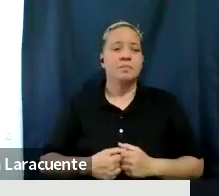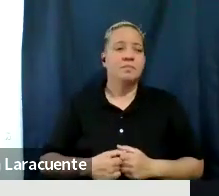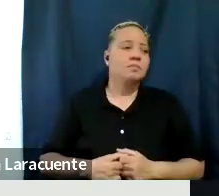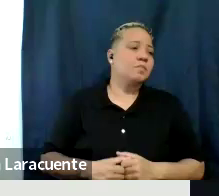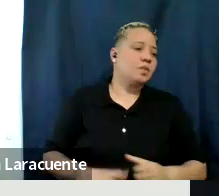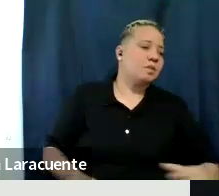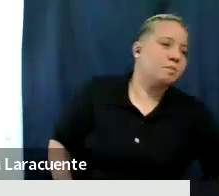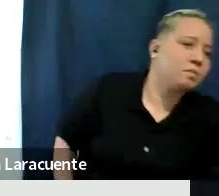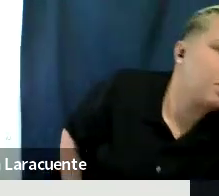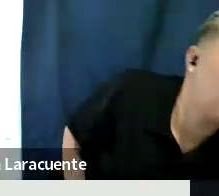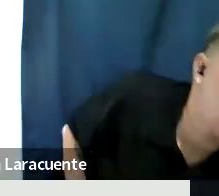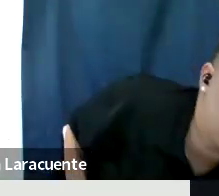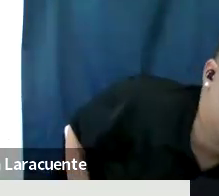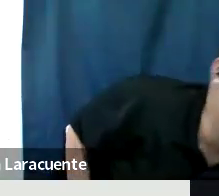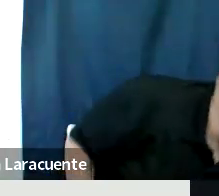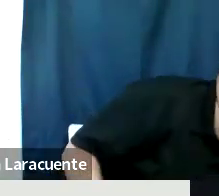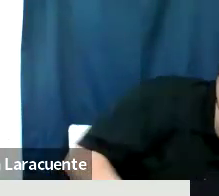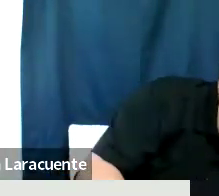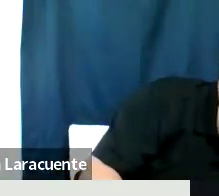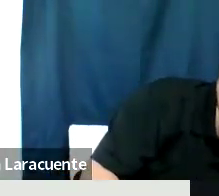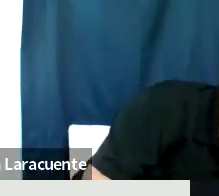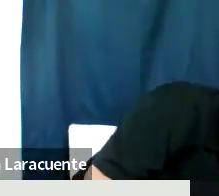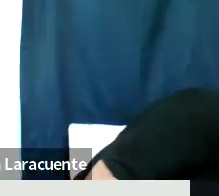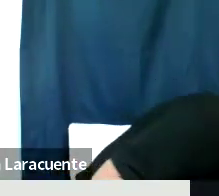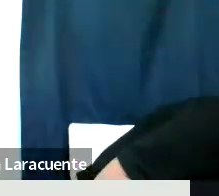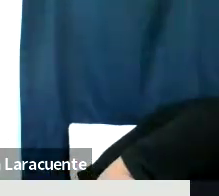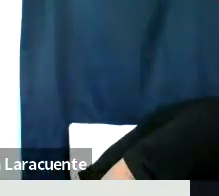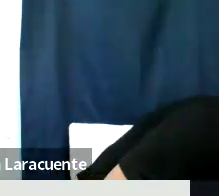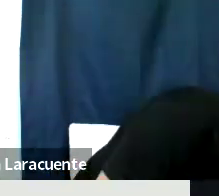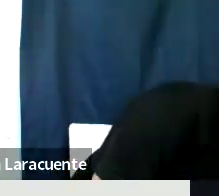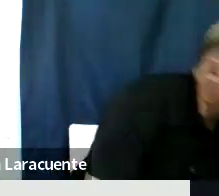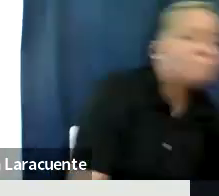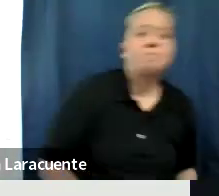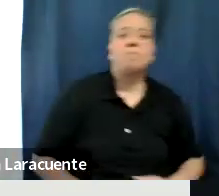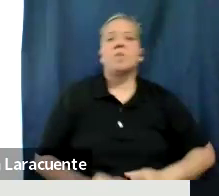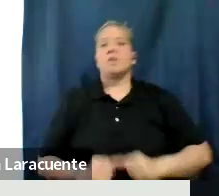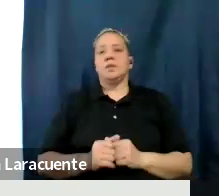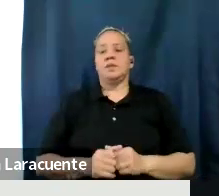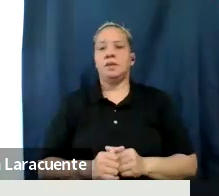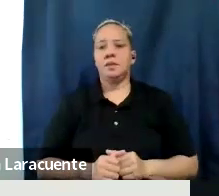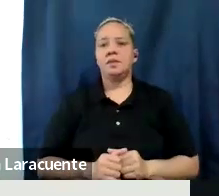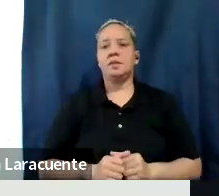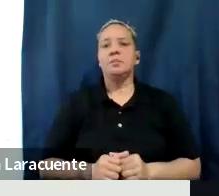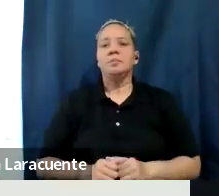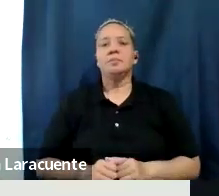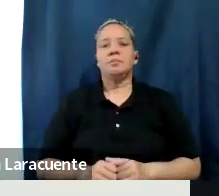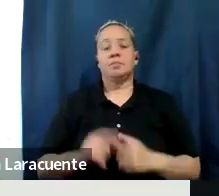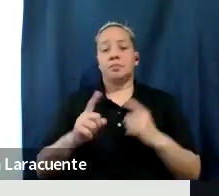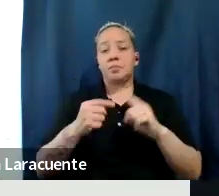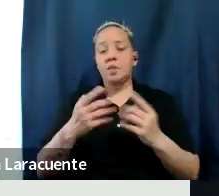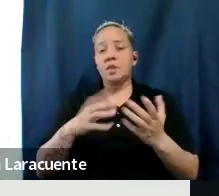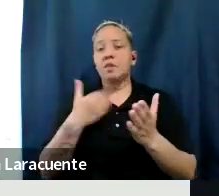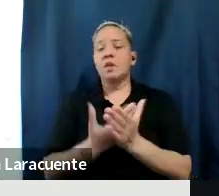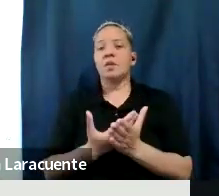La felicidad que Juan Ramón Jiménez sintió al llegar a la isla y también al alejarse de esa